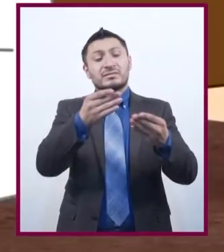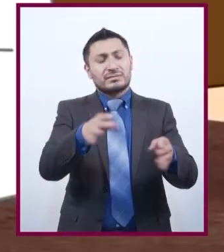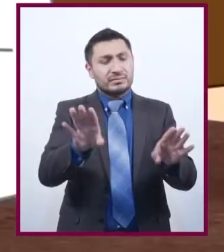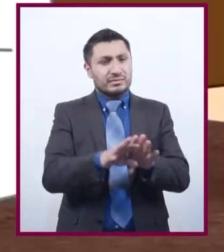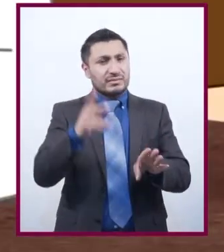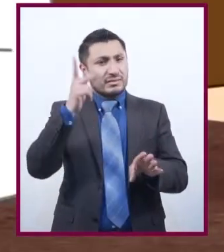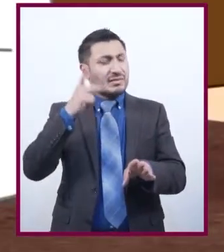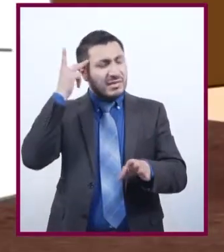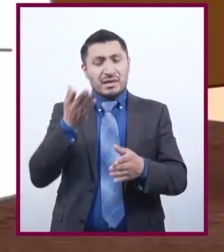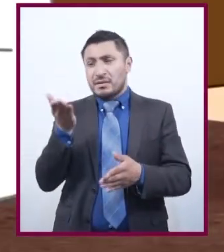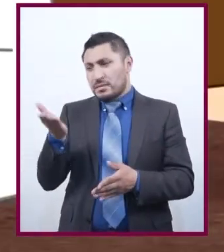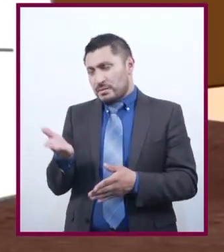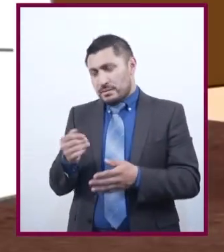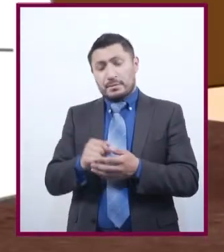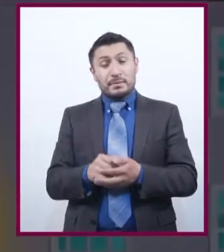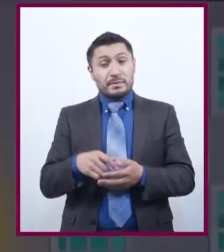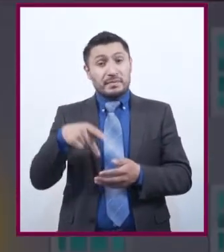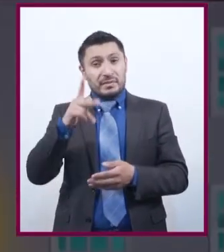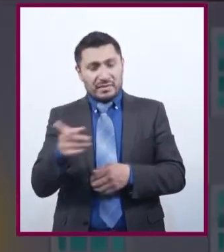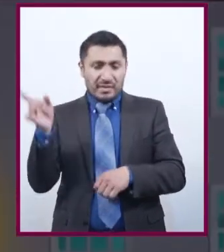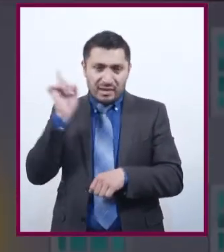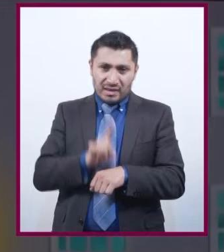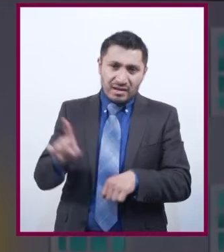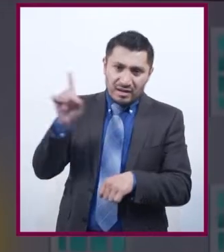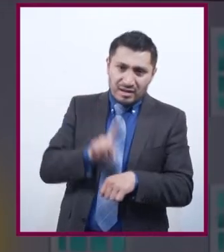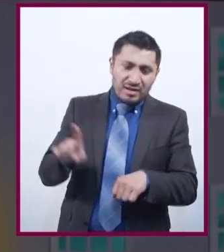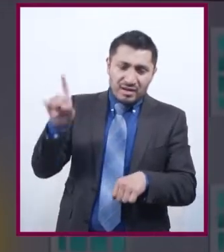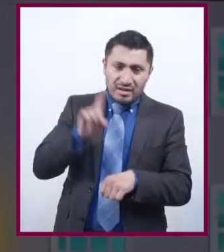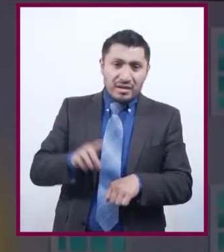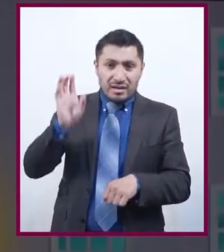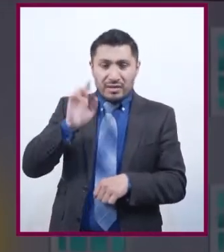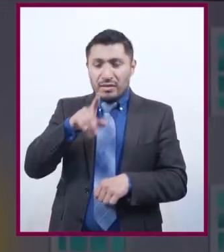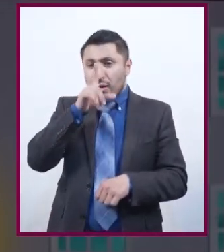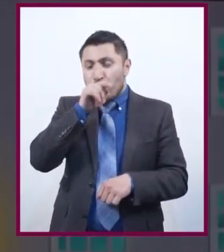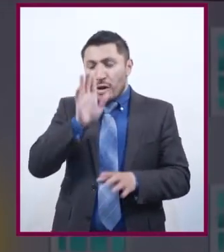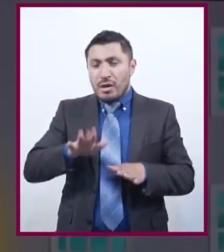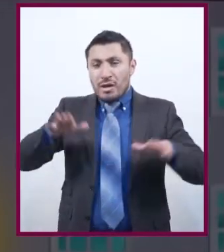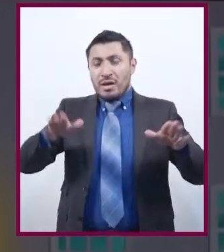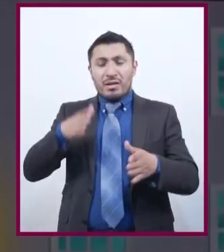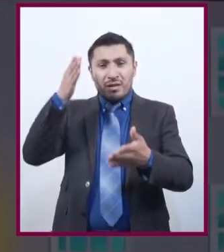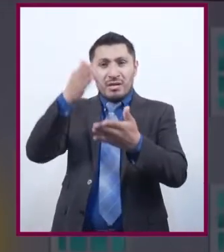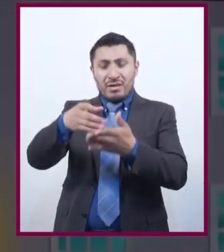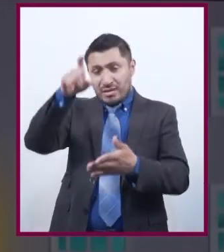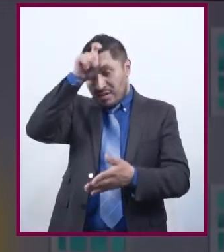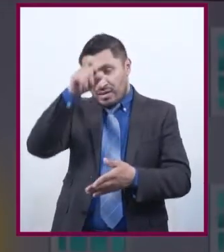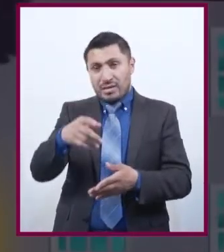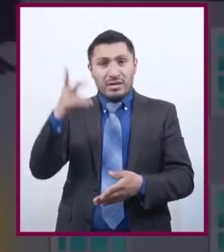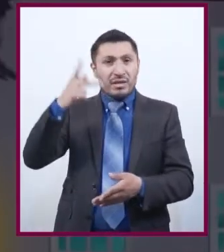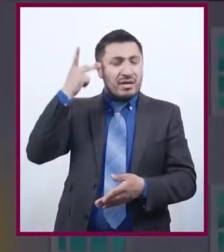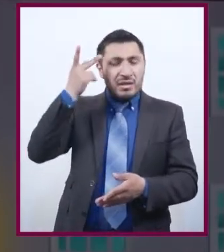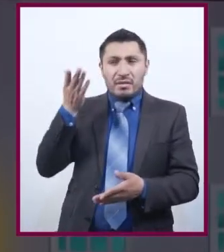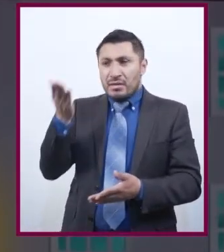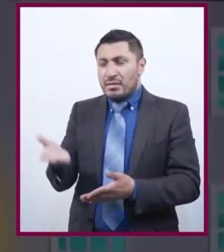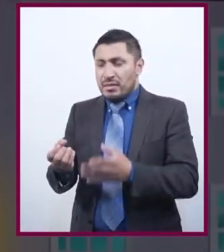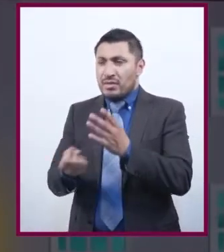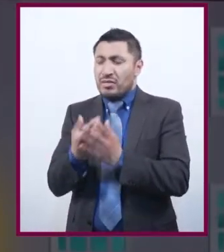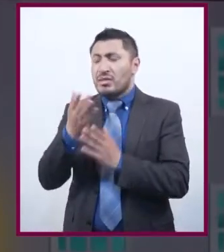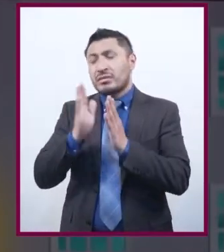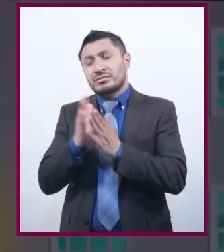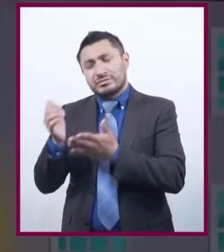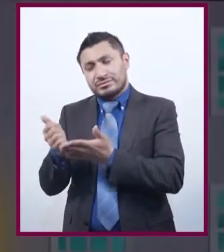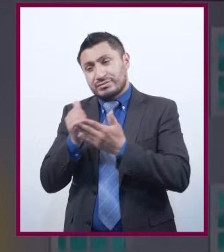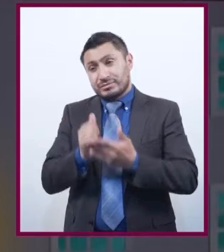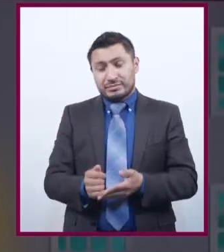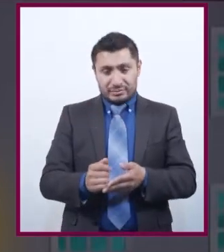sufría como se lo pidió el príncipe sin embargo cada día cuando se disponía a volar a Egipto el príncipe